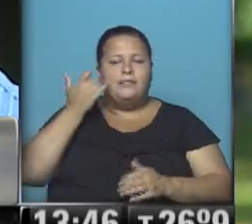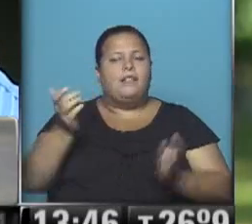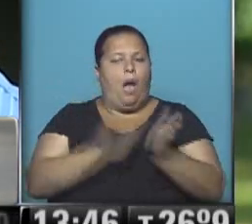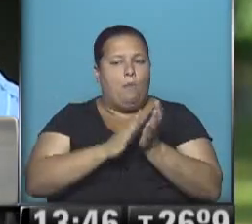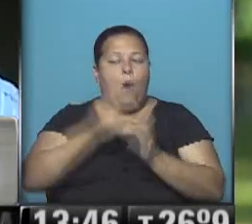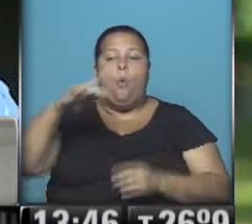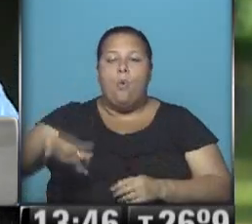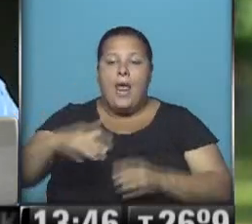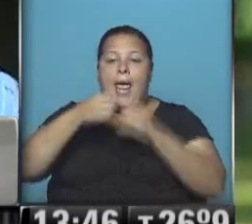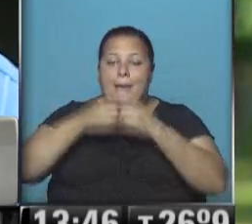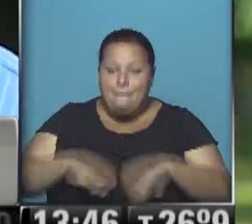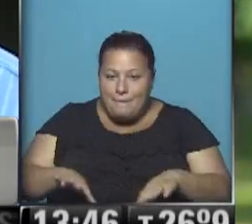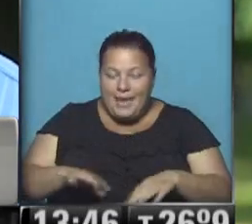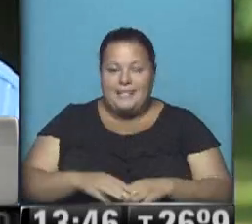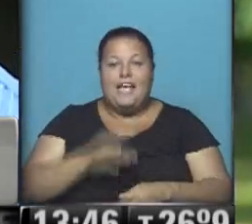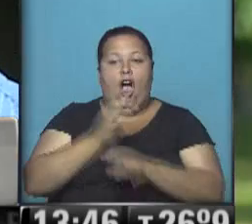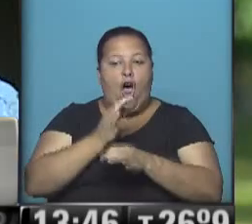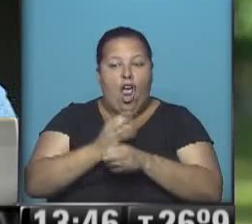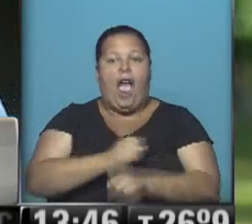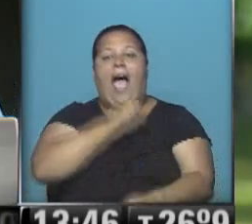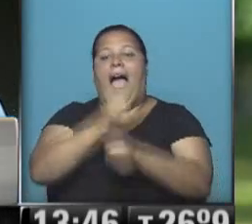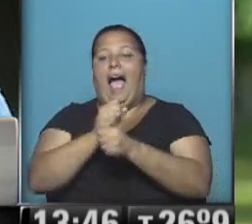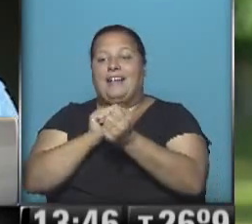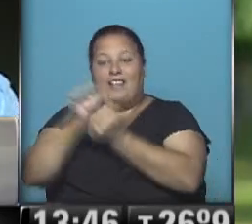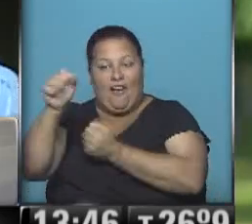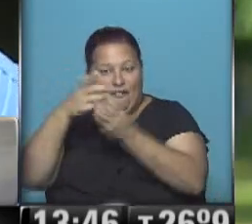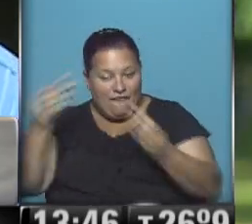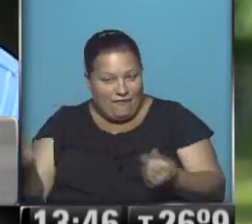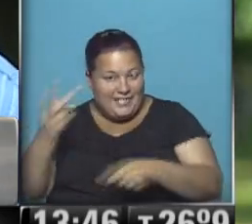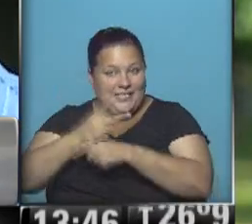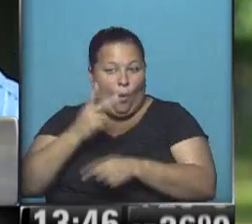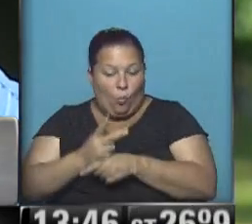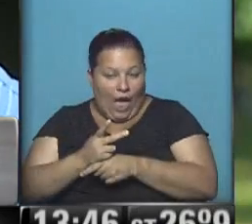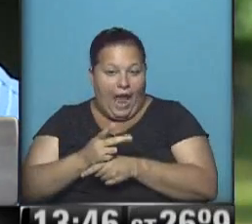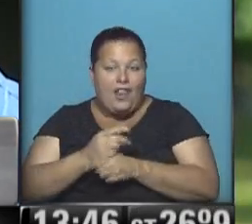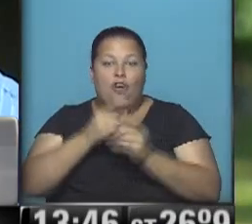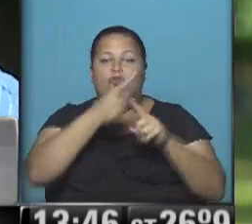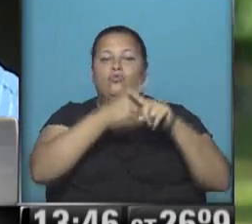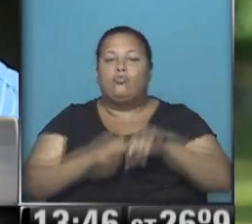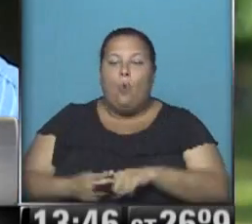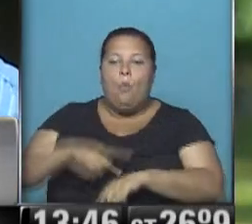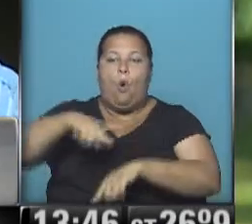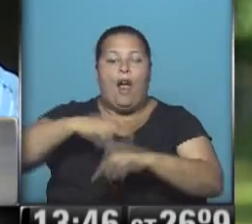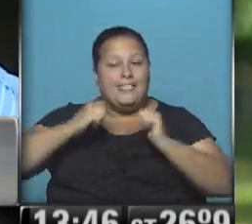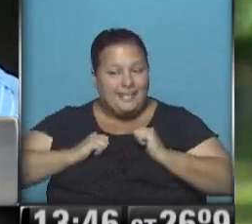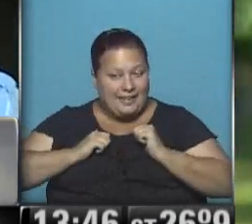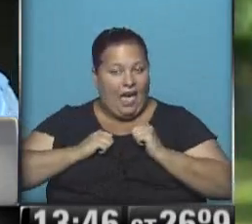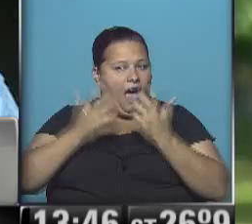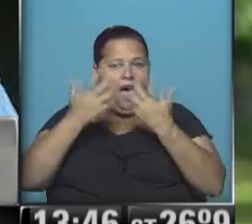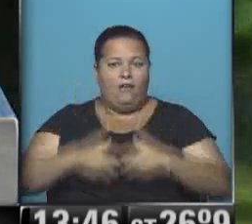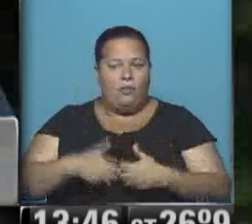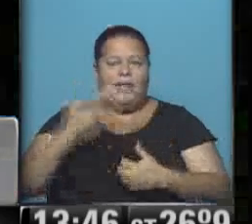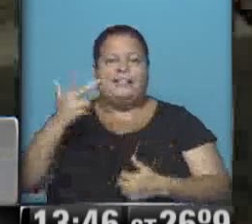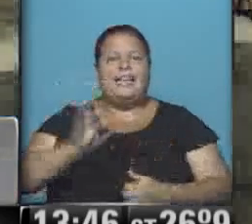que un chico desde que se inicia en el colegio hasta que termina el secundario, si uno suma las horas de estar sentado, es equivalente a